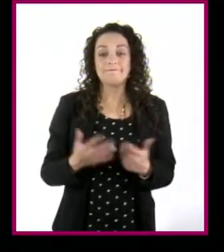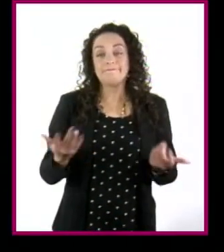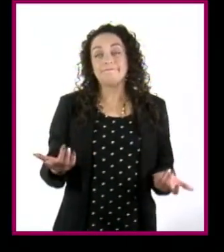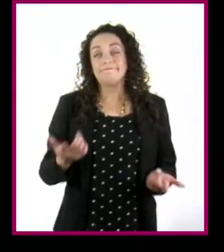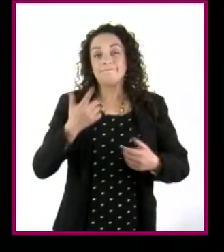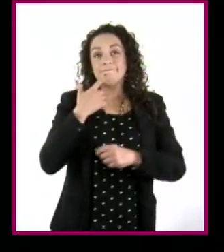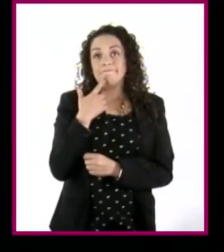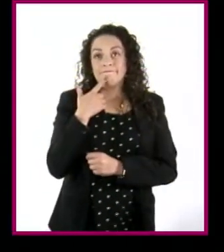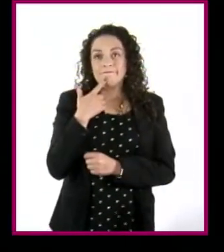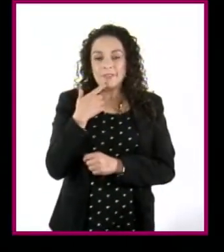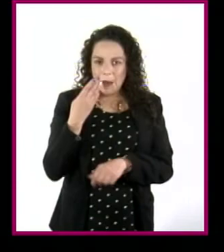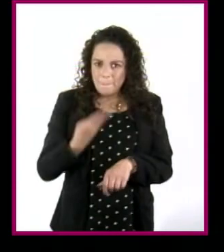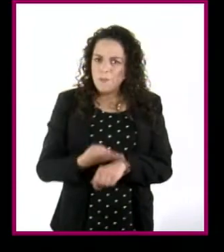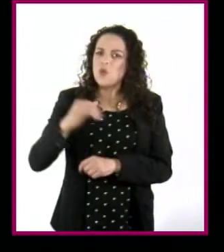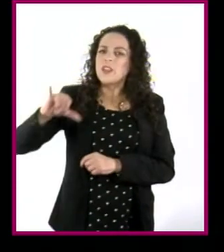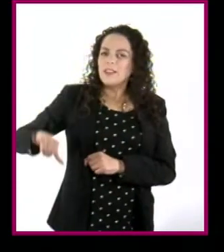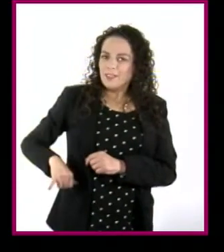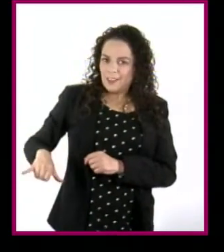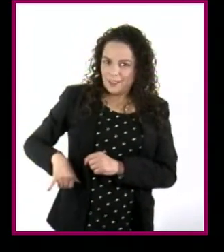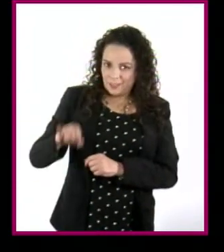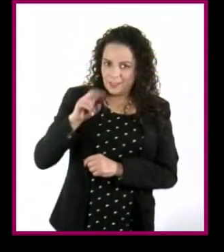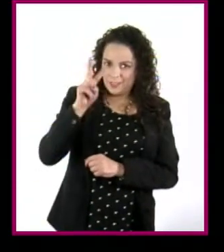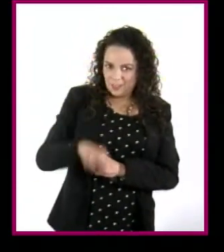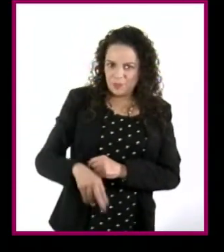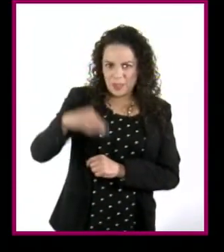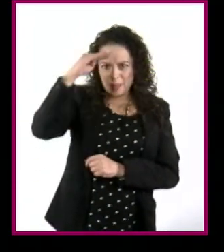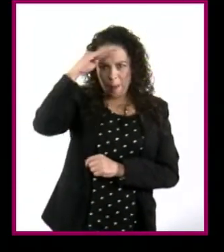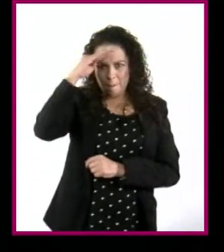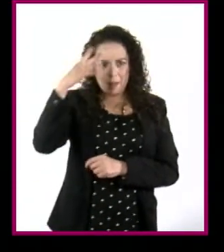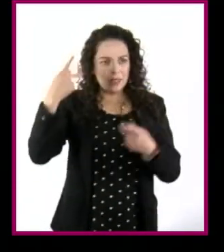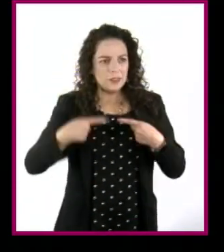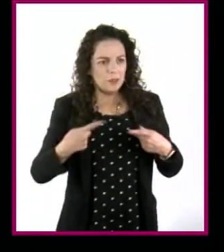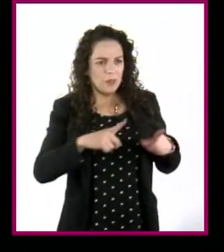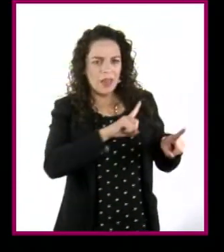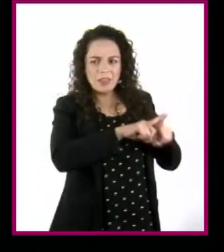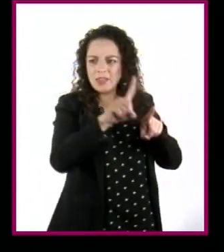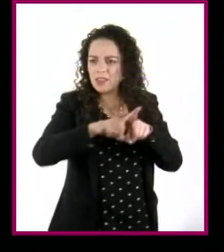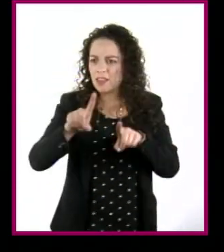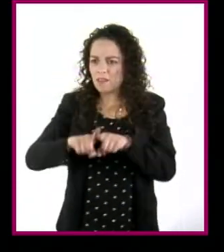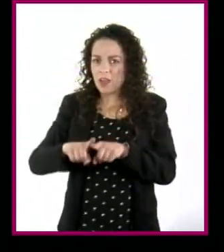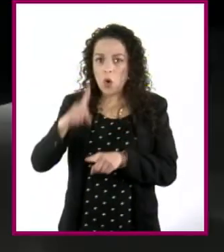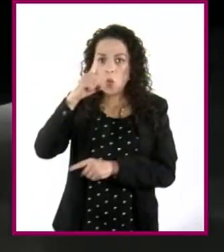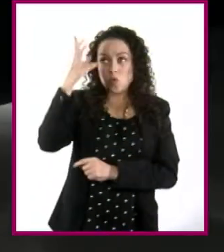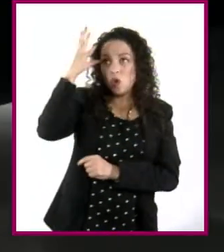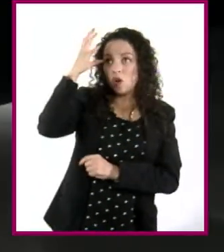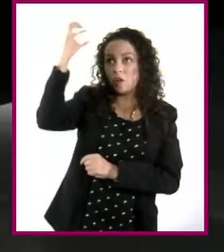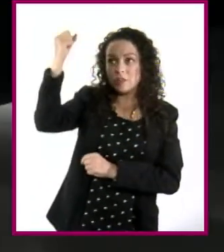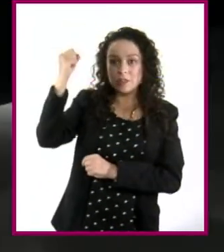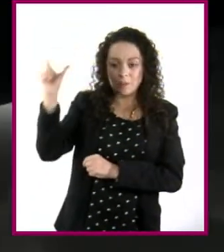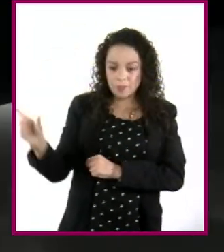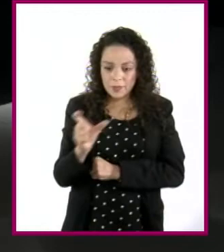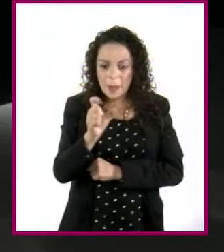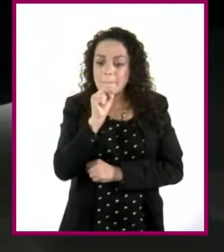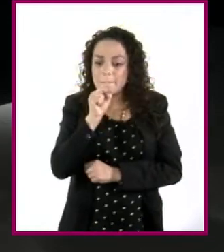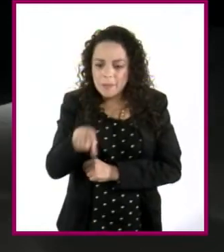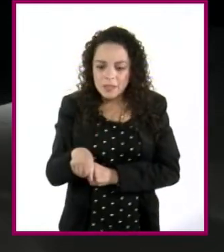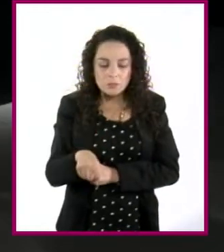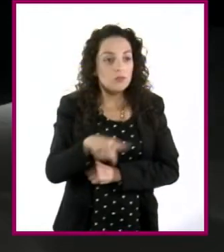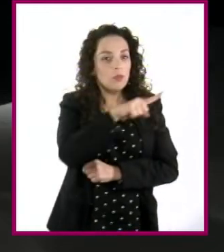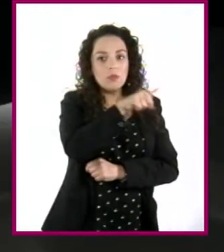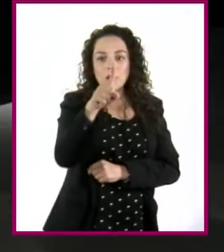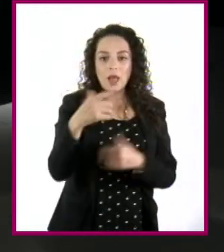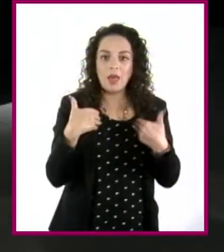Qué interesante resulta pensar cómo diferentes personas pueden interpretar un mismo concepto, como el bien supremo,